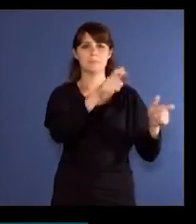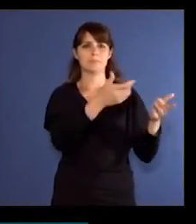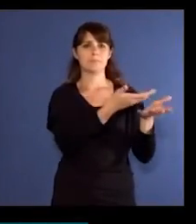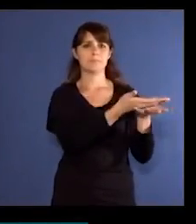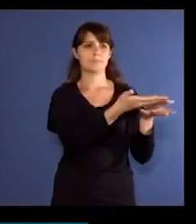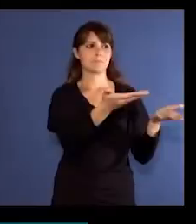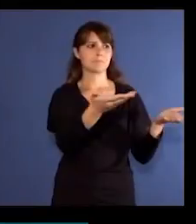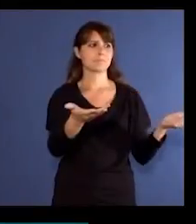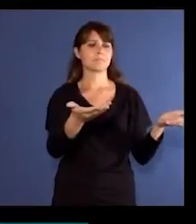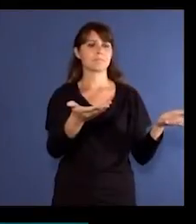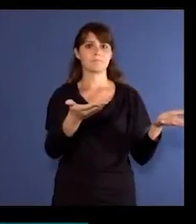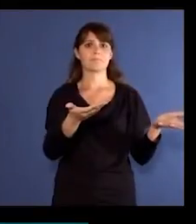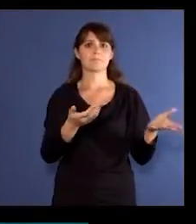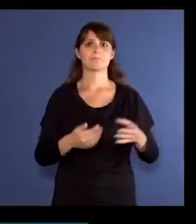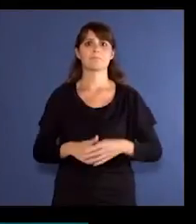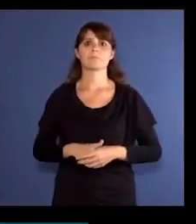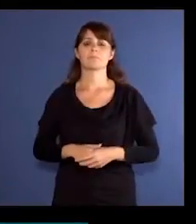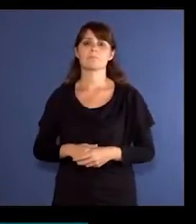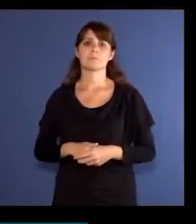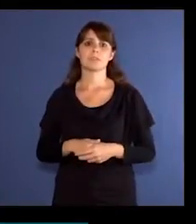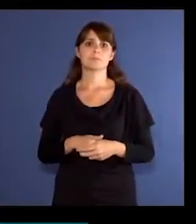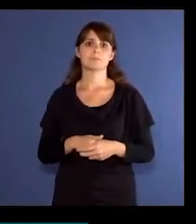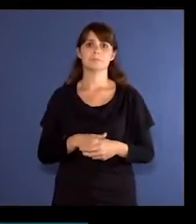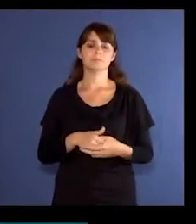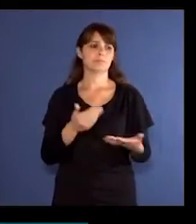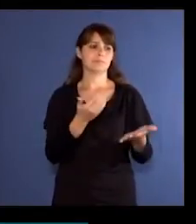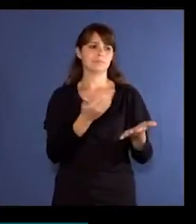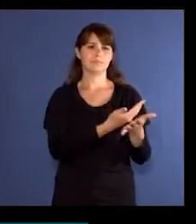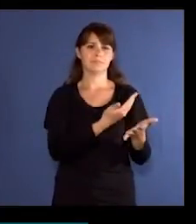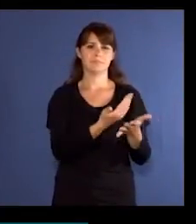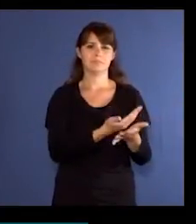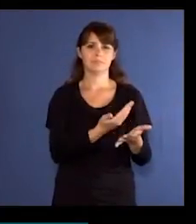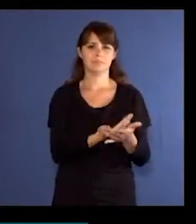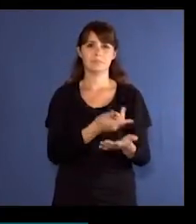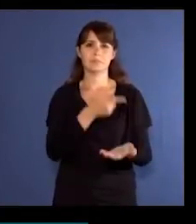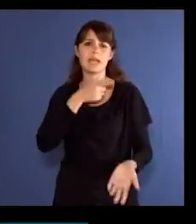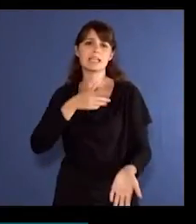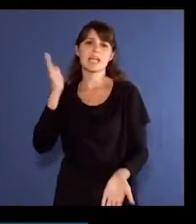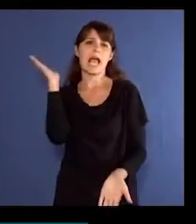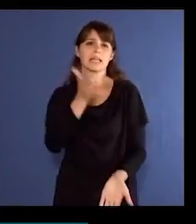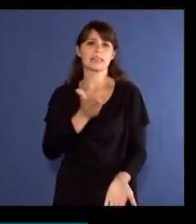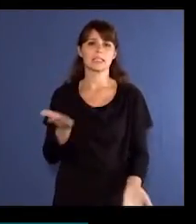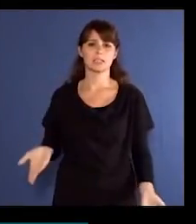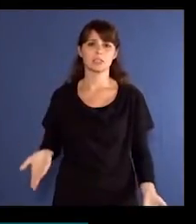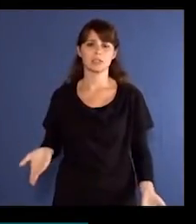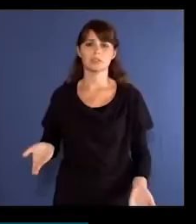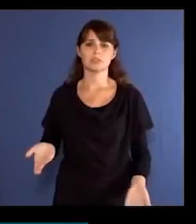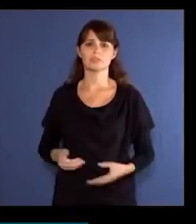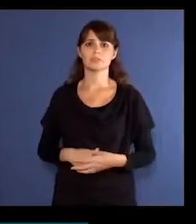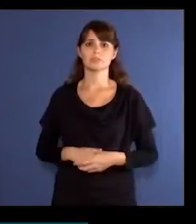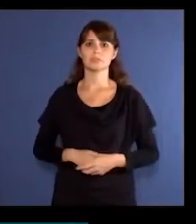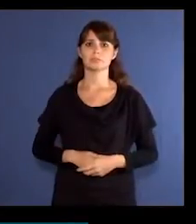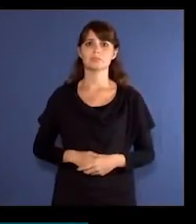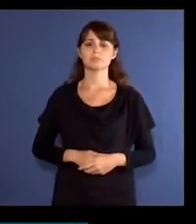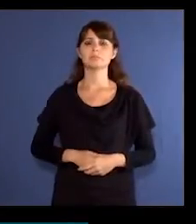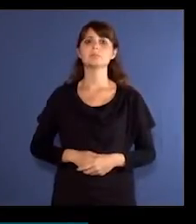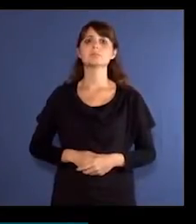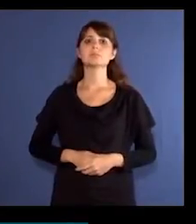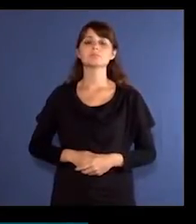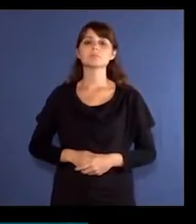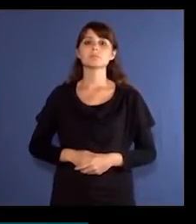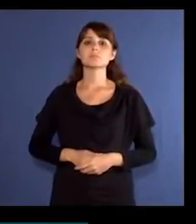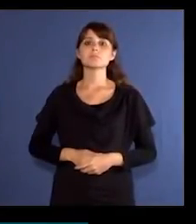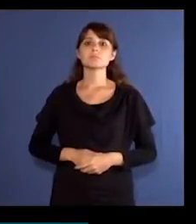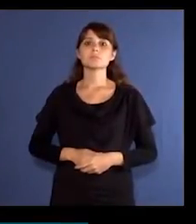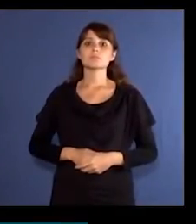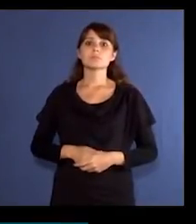¿Cómo afecta al país este sometimiento que llama la atención? Las